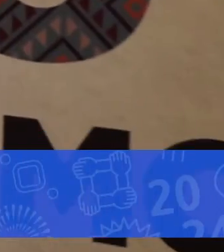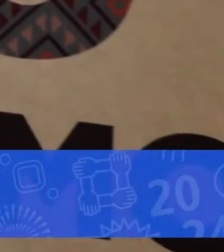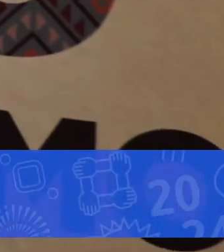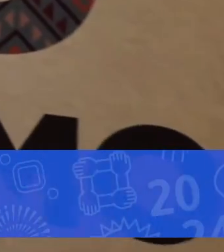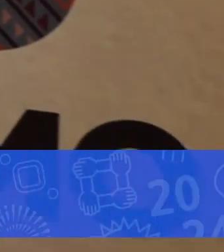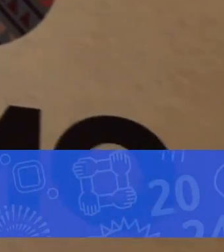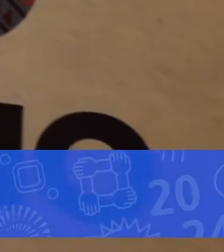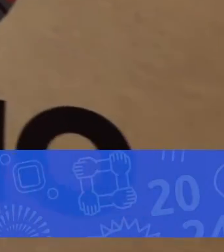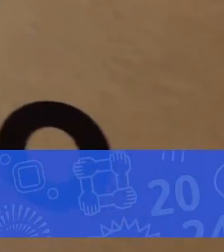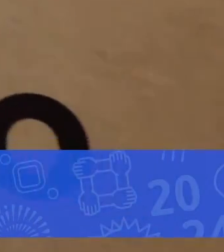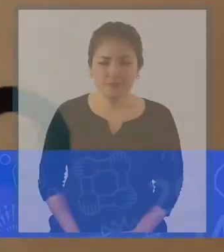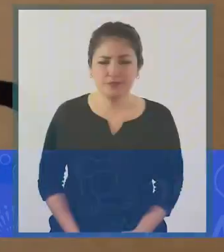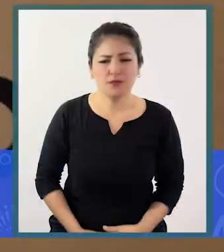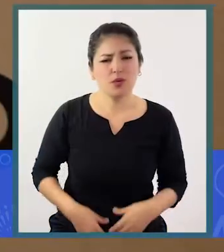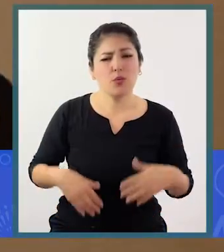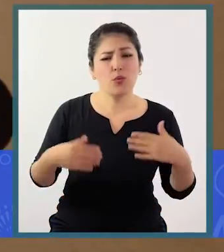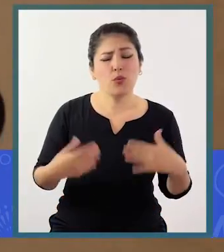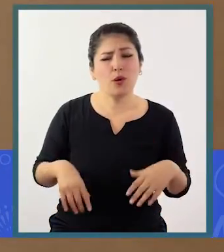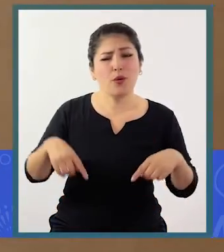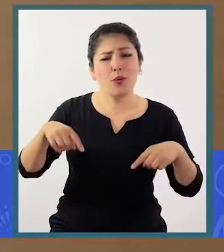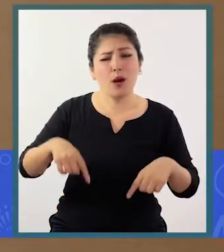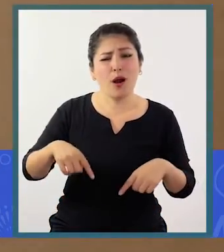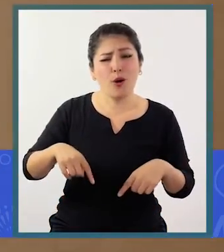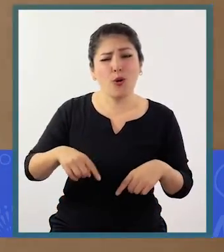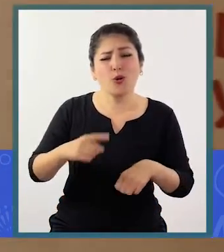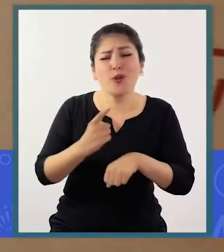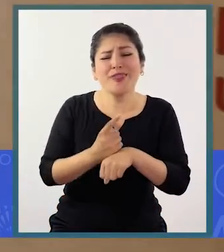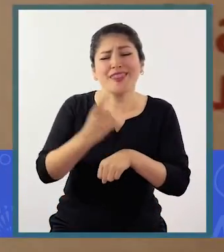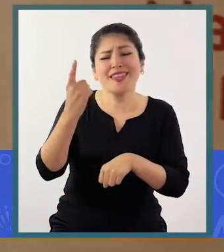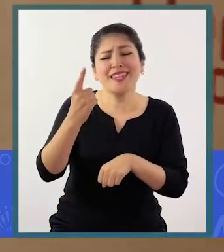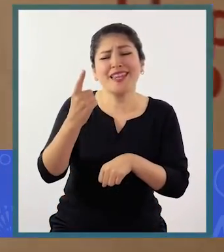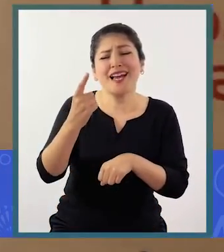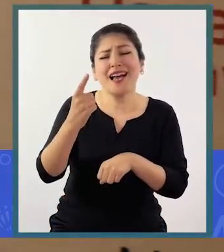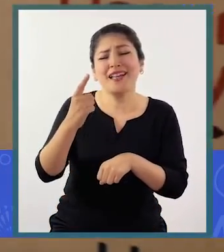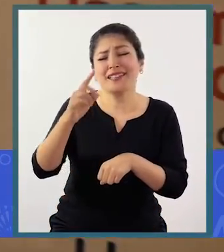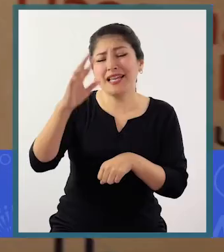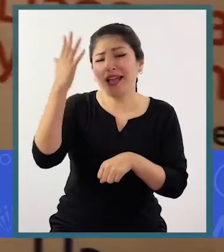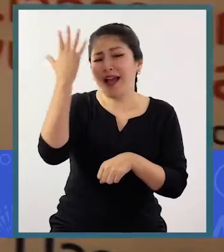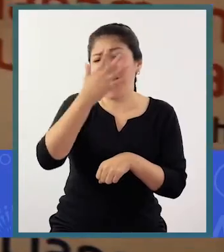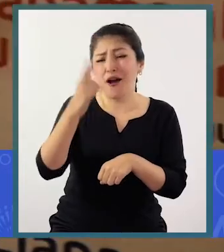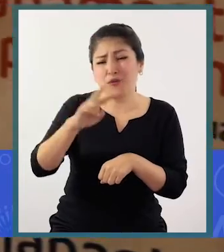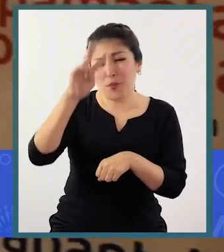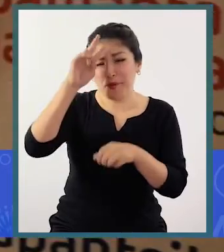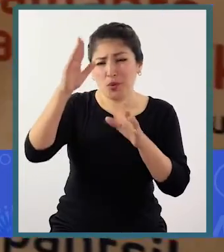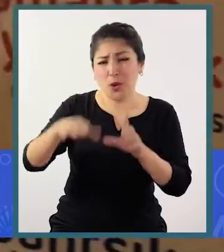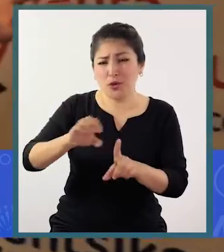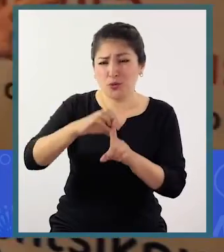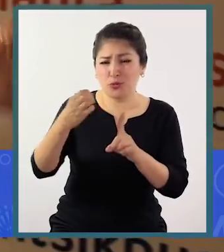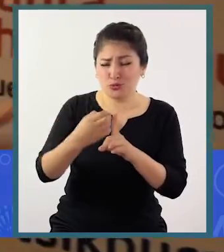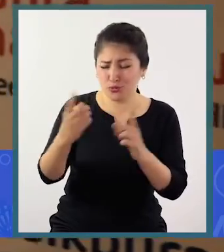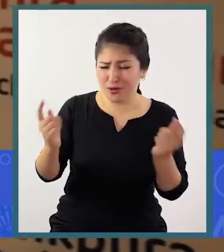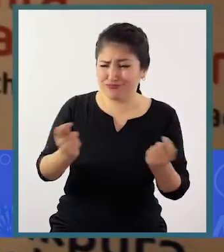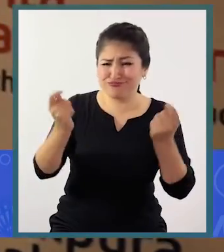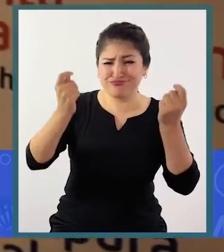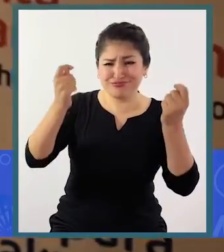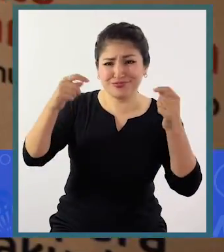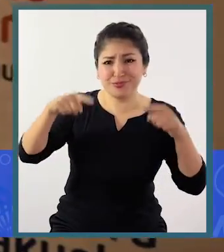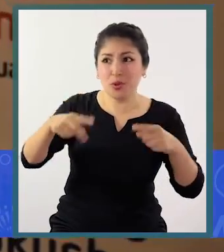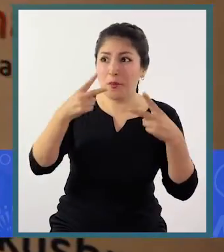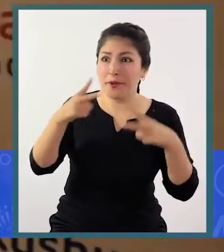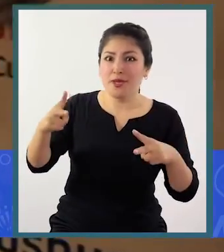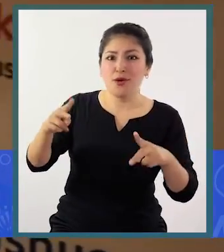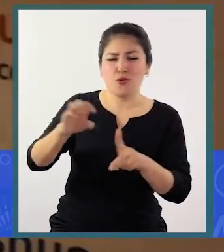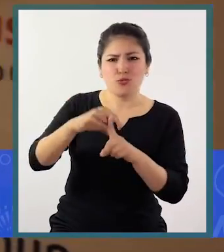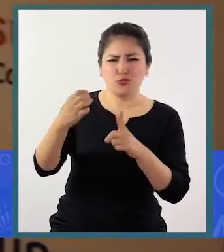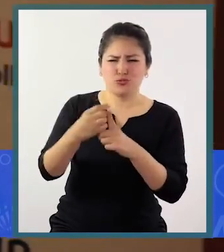Ha sido un real lujo, justo hoy que se celebra el Día de la Cultura Afroperuana, presenciar este espectáculo que revaloriza la